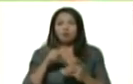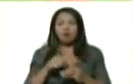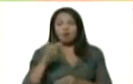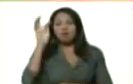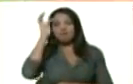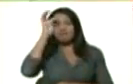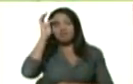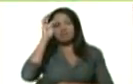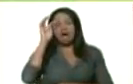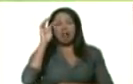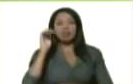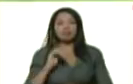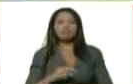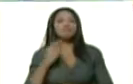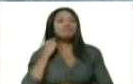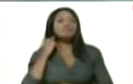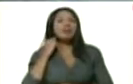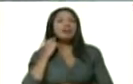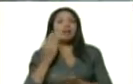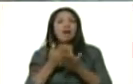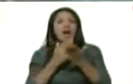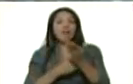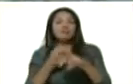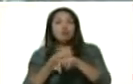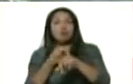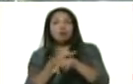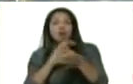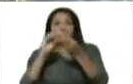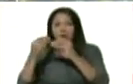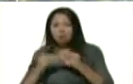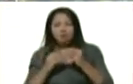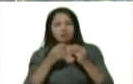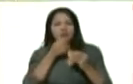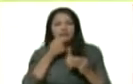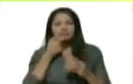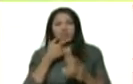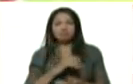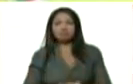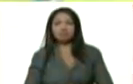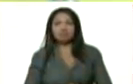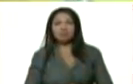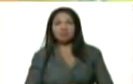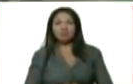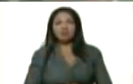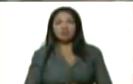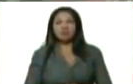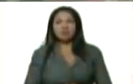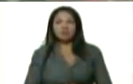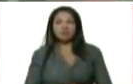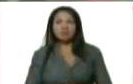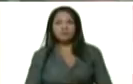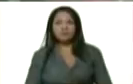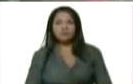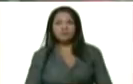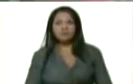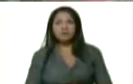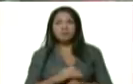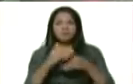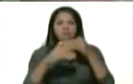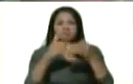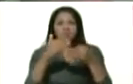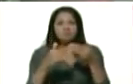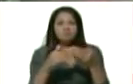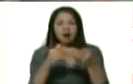Tarek William Saab cuando era gobernador. de bote en bote, el estadio